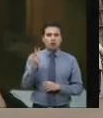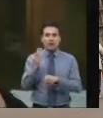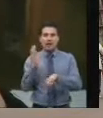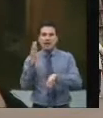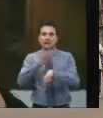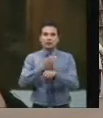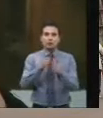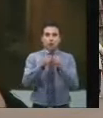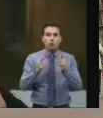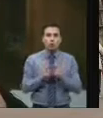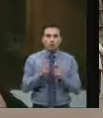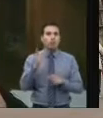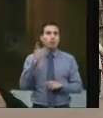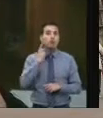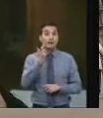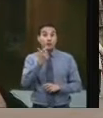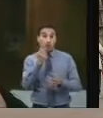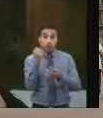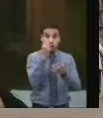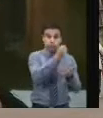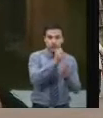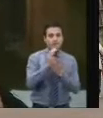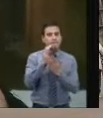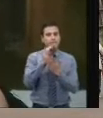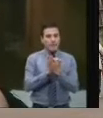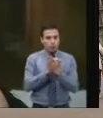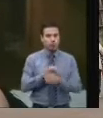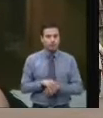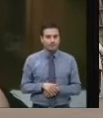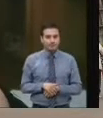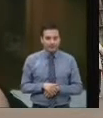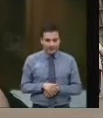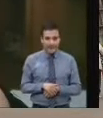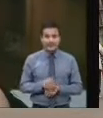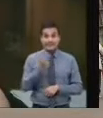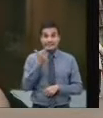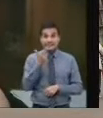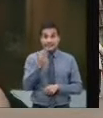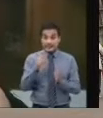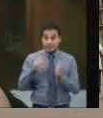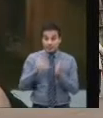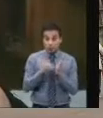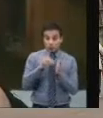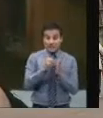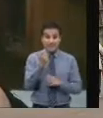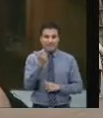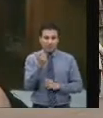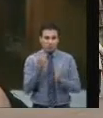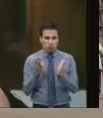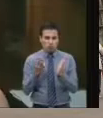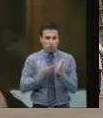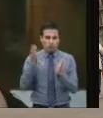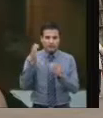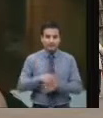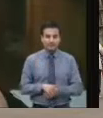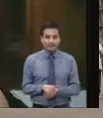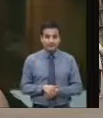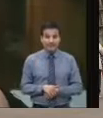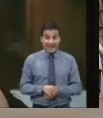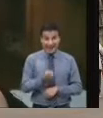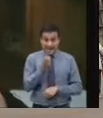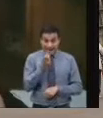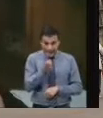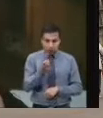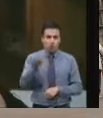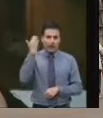reducción de administraciones al partido político por la cantidad de 7 millones de pesos. A pesar de los antecedentes, hay que